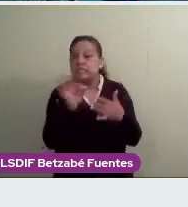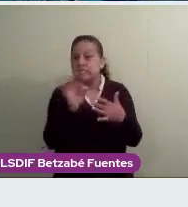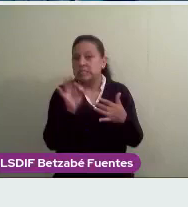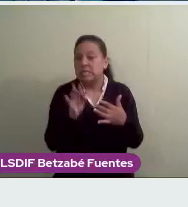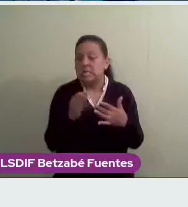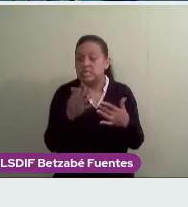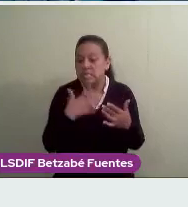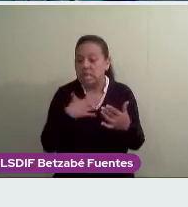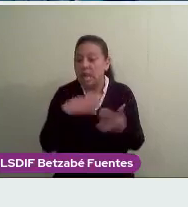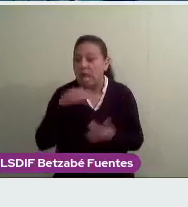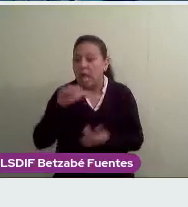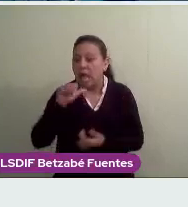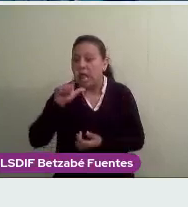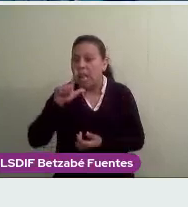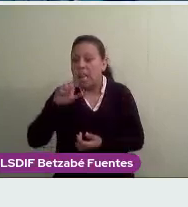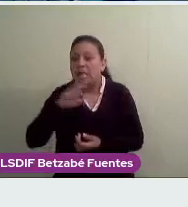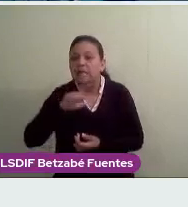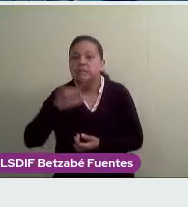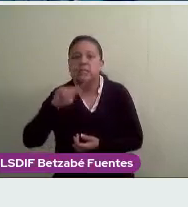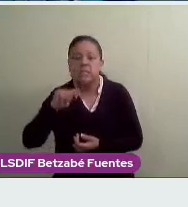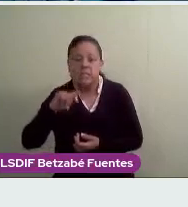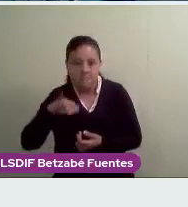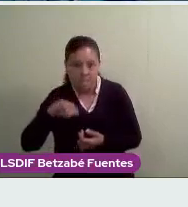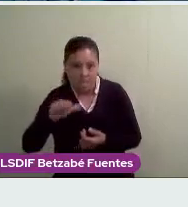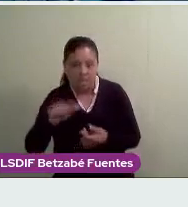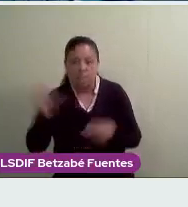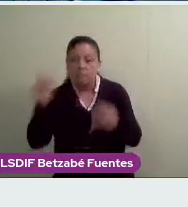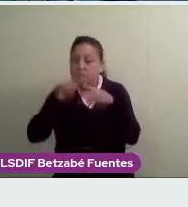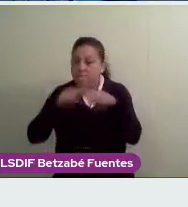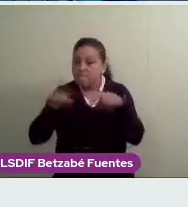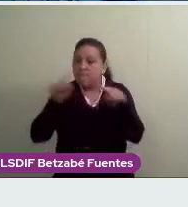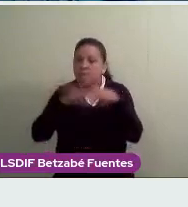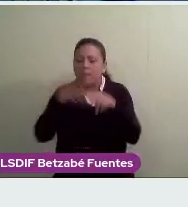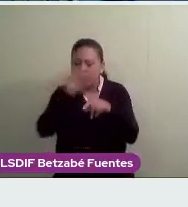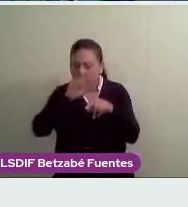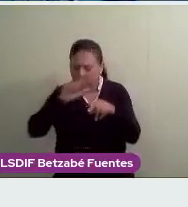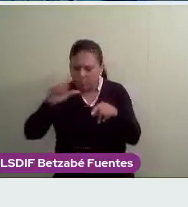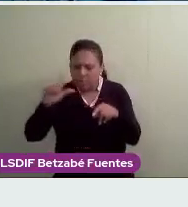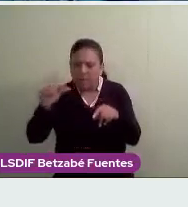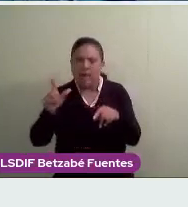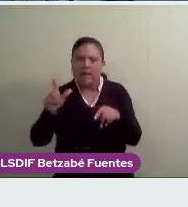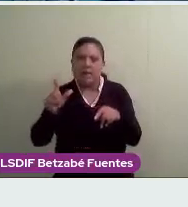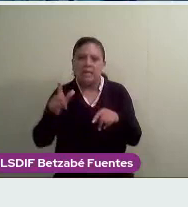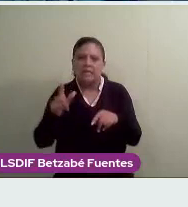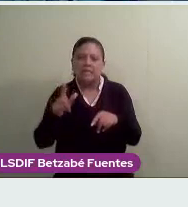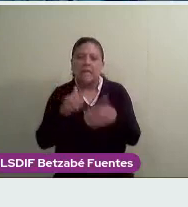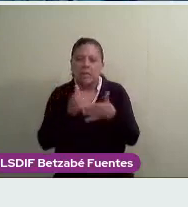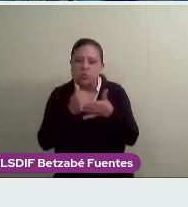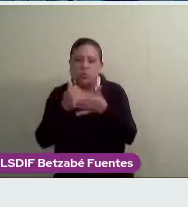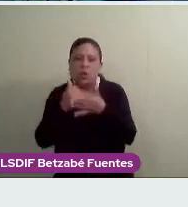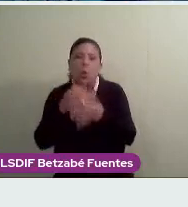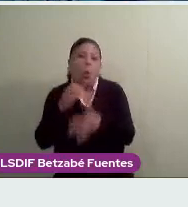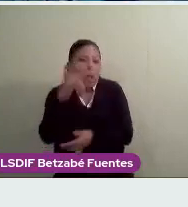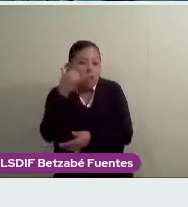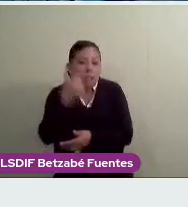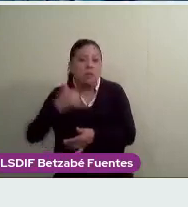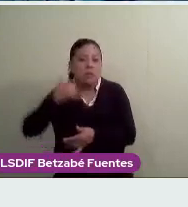hay profesionales de la salud, hay una línea de la vida en donde puede, ¿no? Entonces, bueno, la